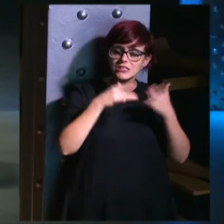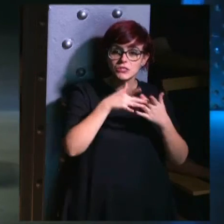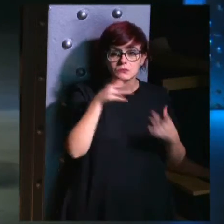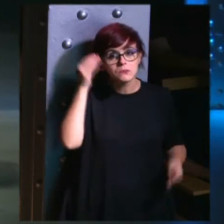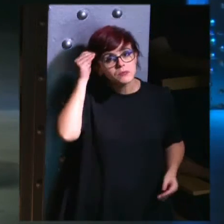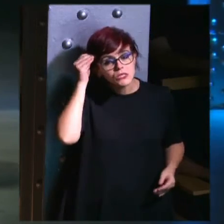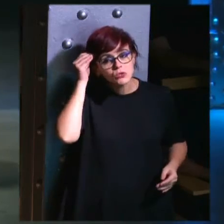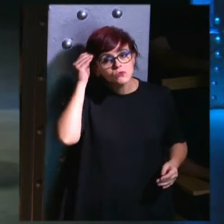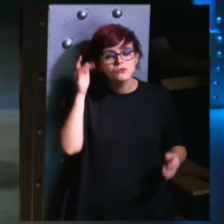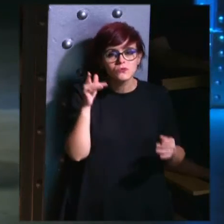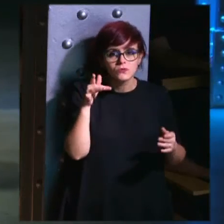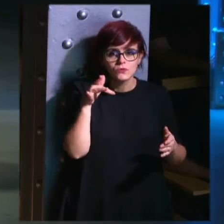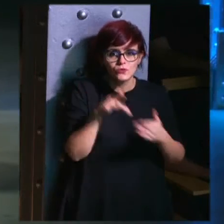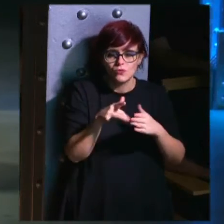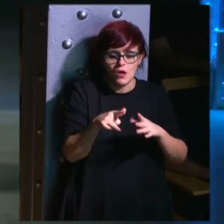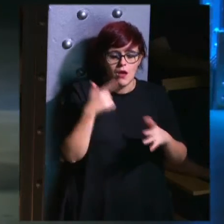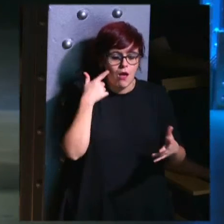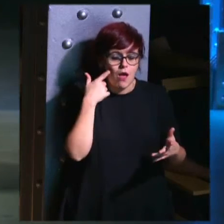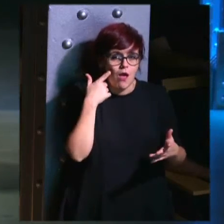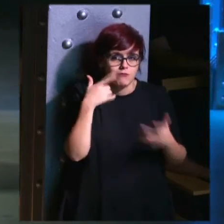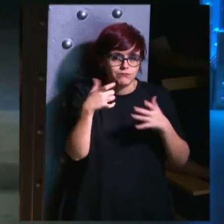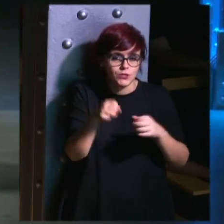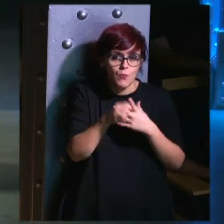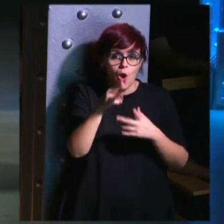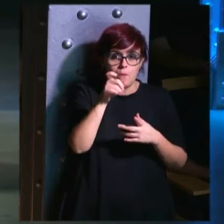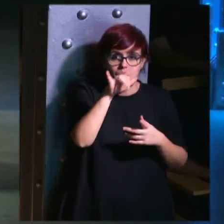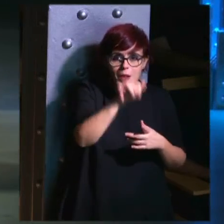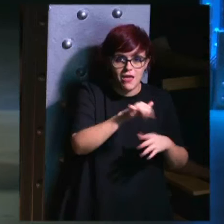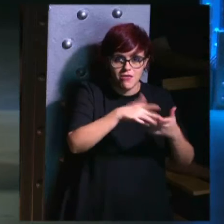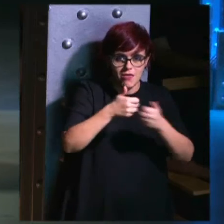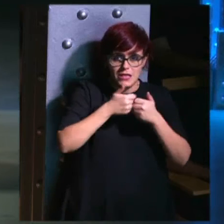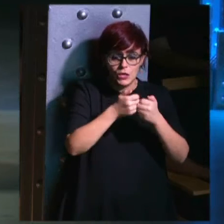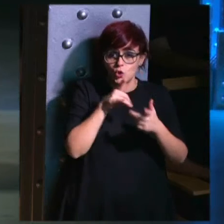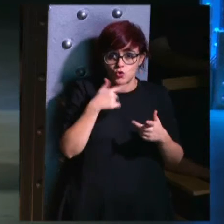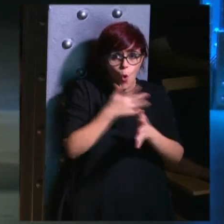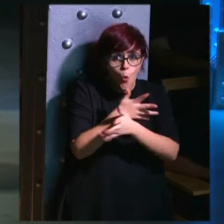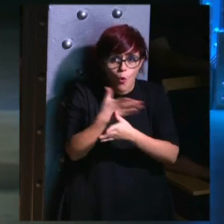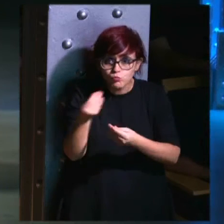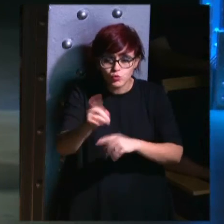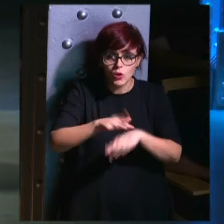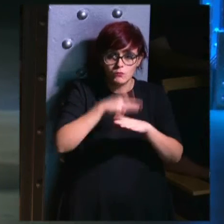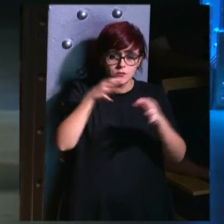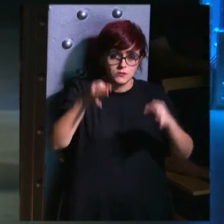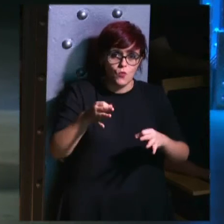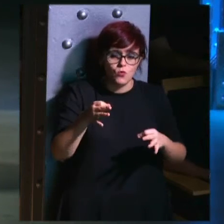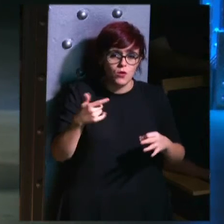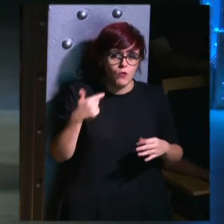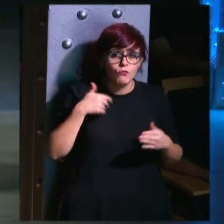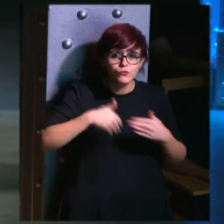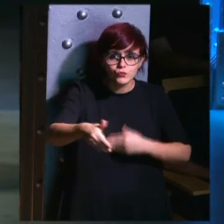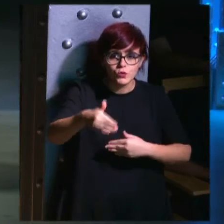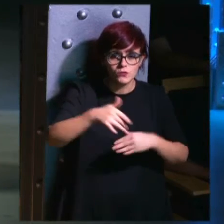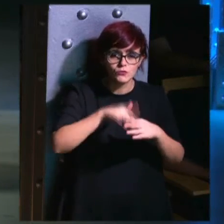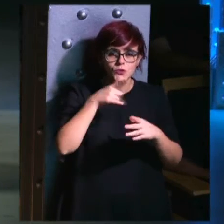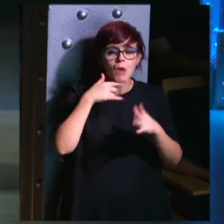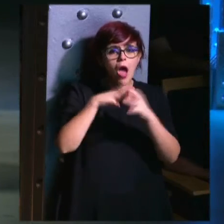Realmente va a romper, yo me tengo que comprar, venga, que me compro la Play. Gracias a Dios, y yo no soy nada jugona, luego llegaremos a ese punto. Yo en las predicciones sí que estoy